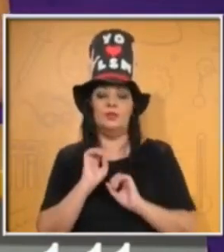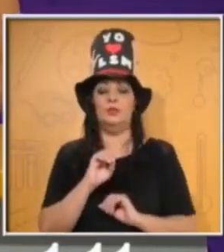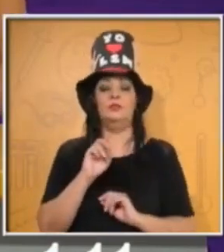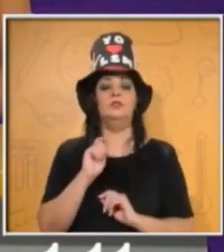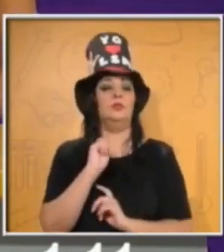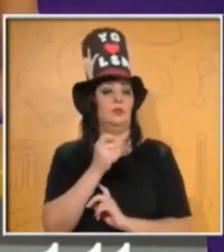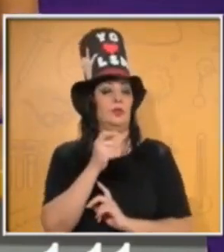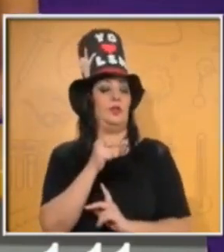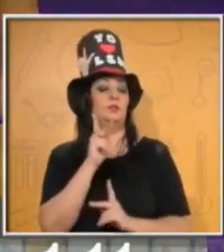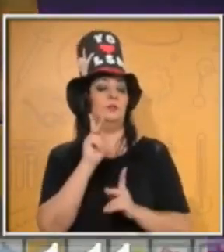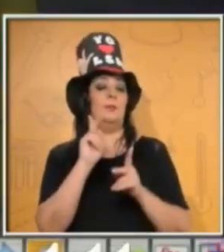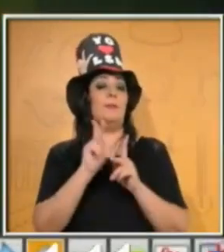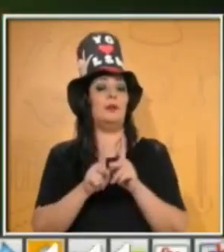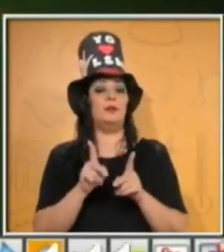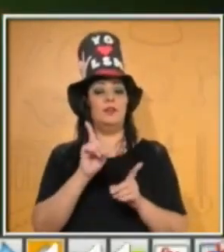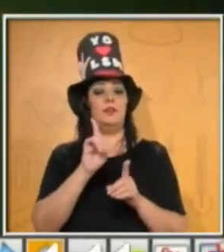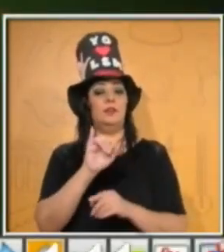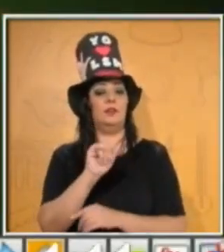en casa, por favor.